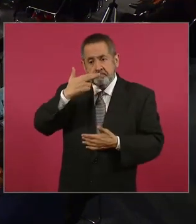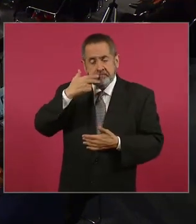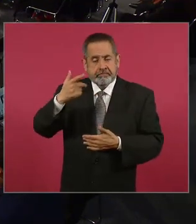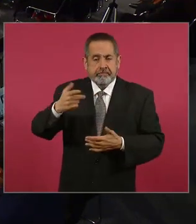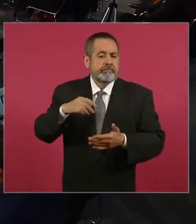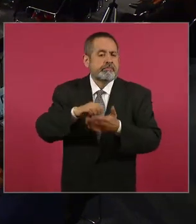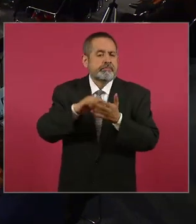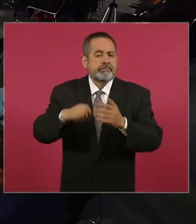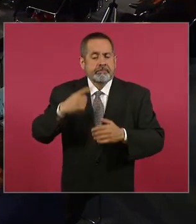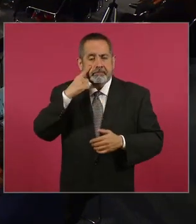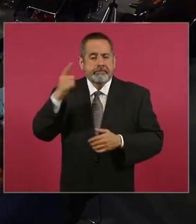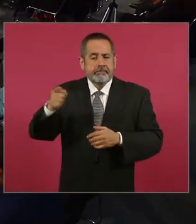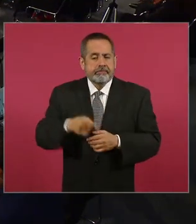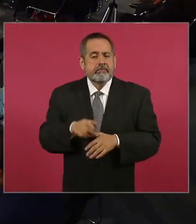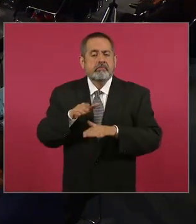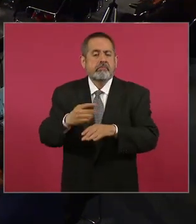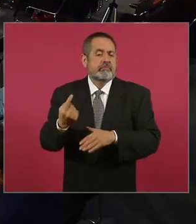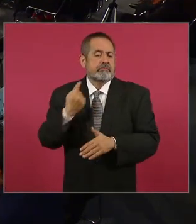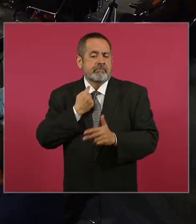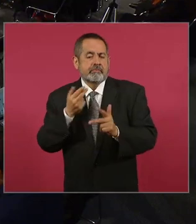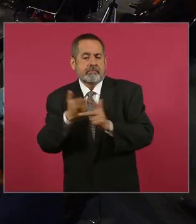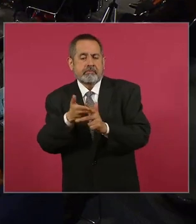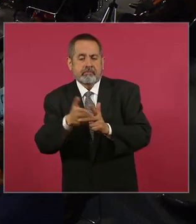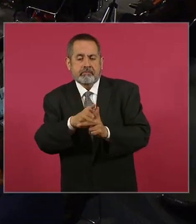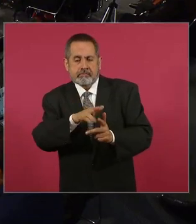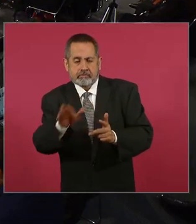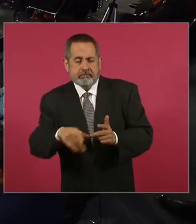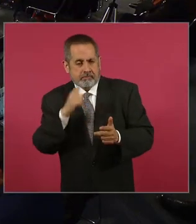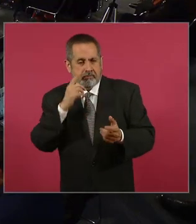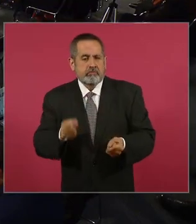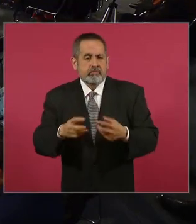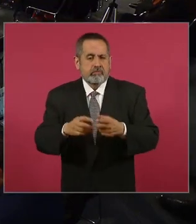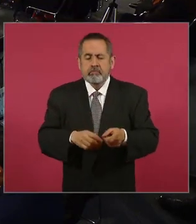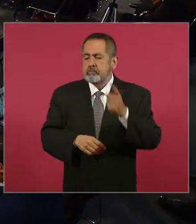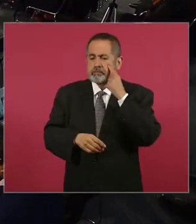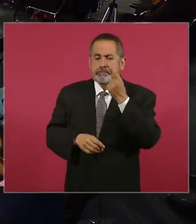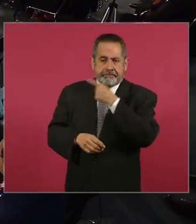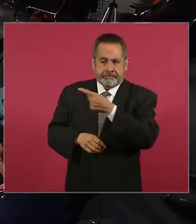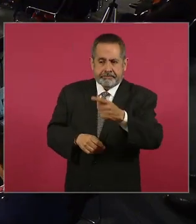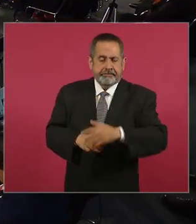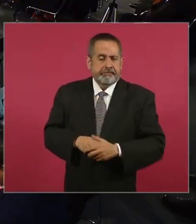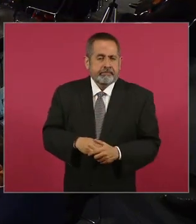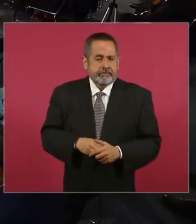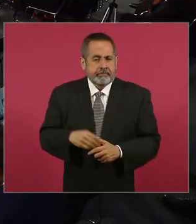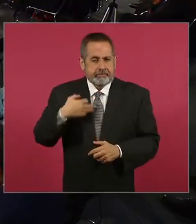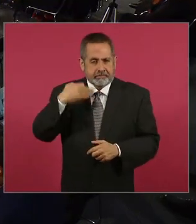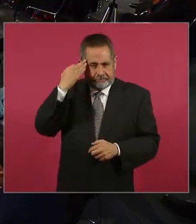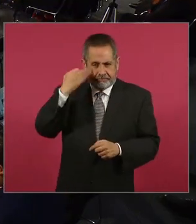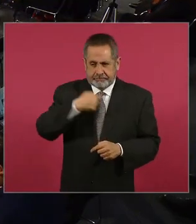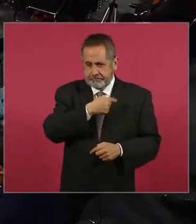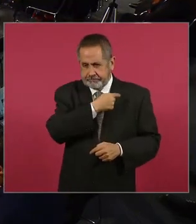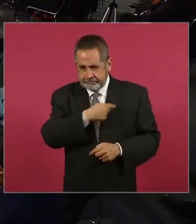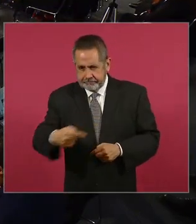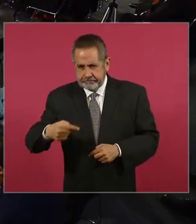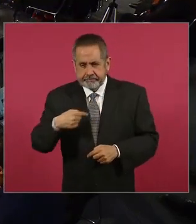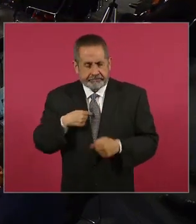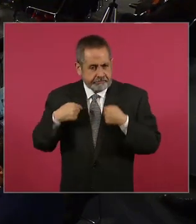Por ejemplo, en el caso de homicidio doloso, por la otra. Bueno, ese es en el tiempo que llevamos.